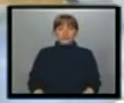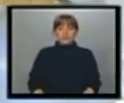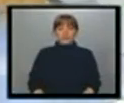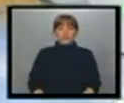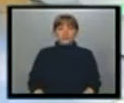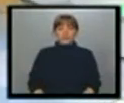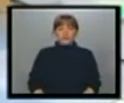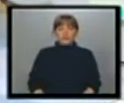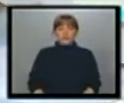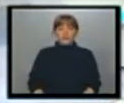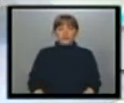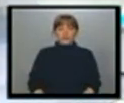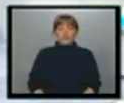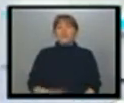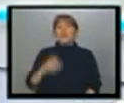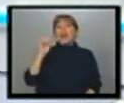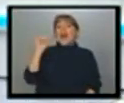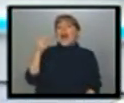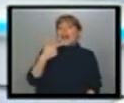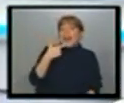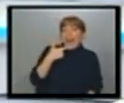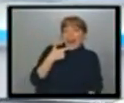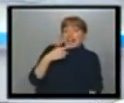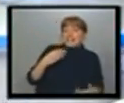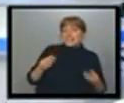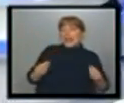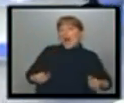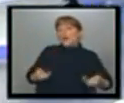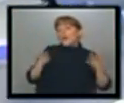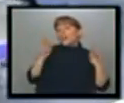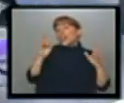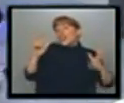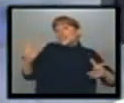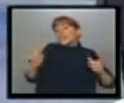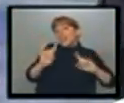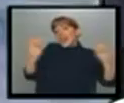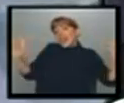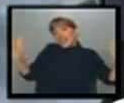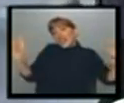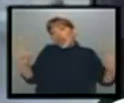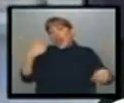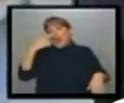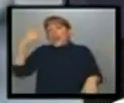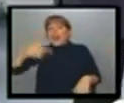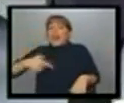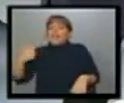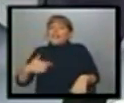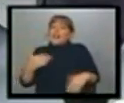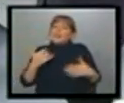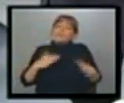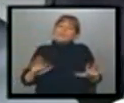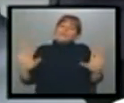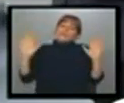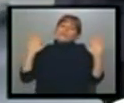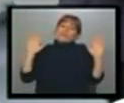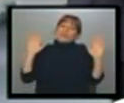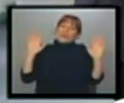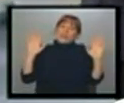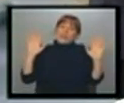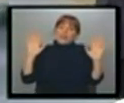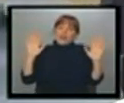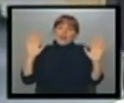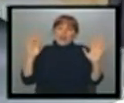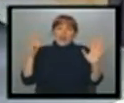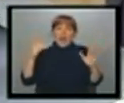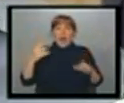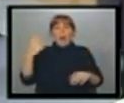respecto al aumento del gas, ni con respecto a otros aumentos en el precio de la nafta. Y el 1 de noviembre va a aumentar la